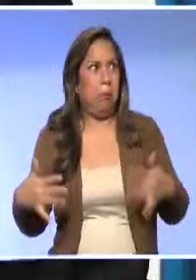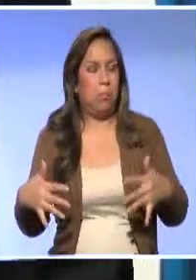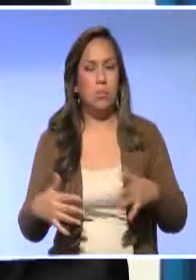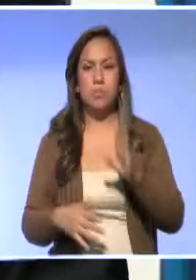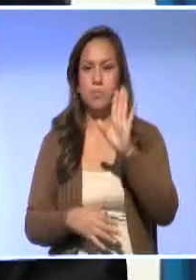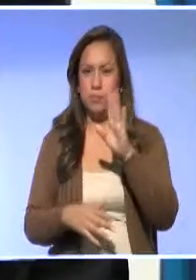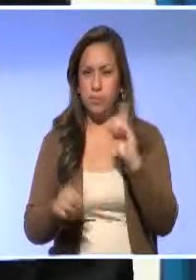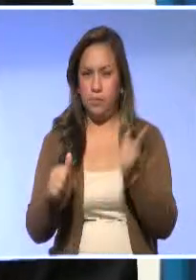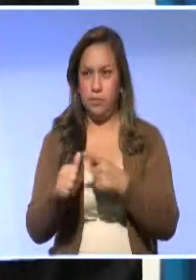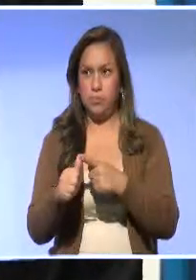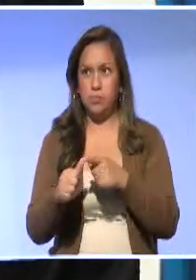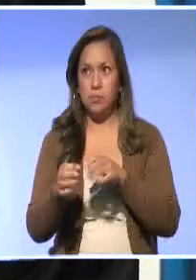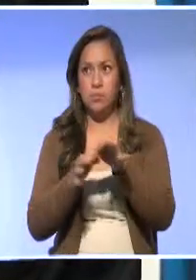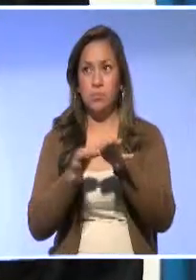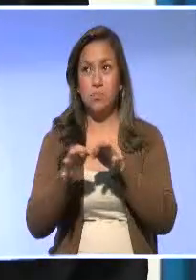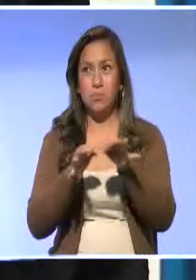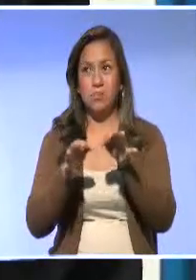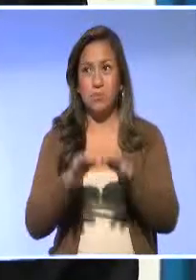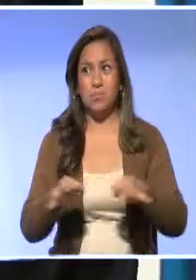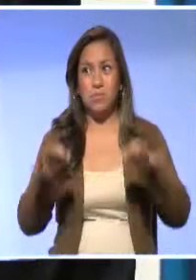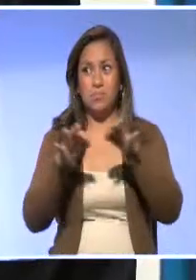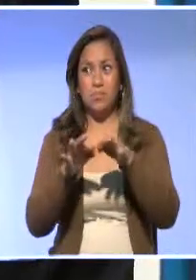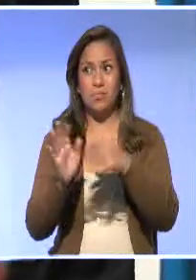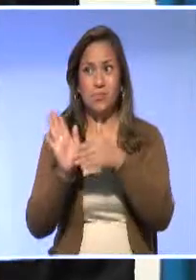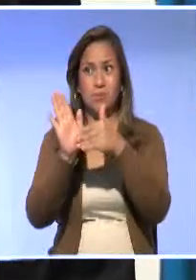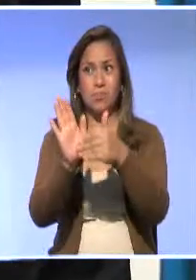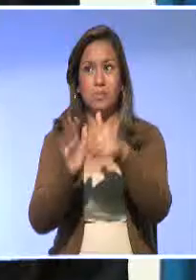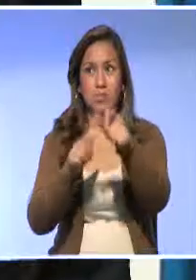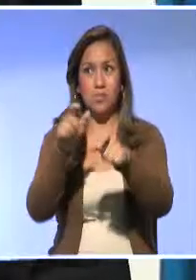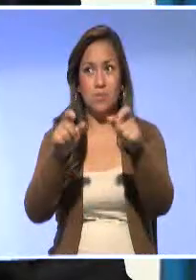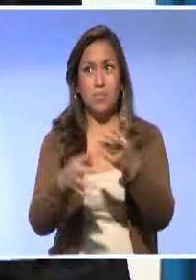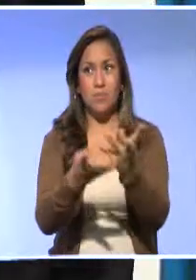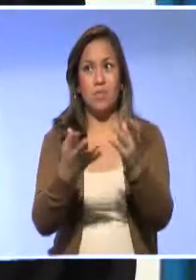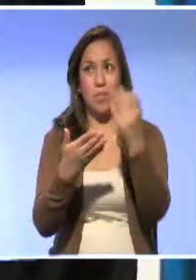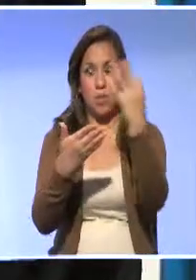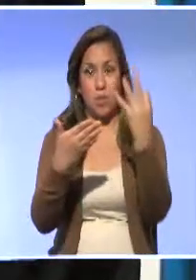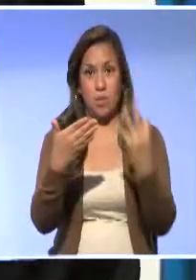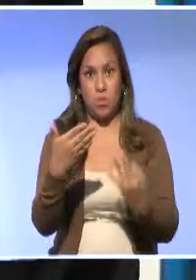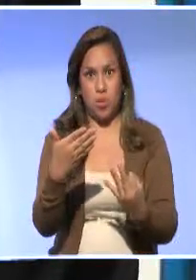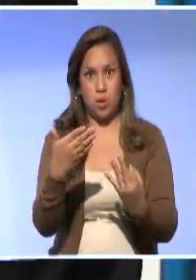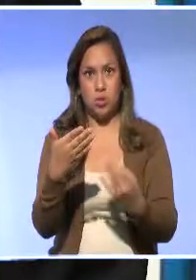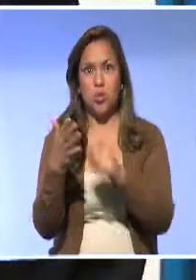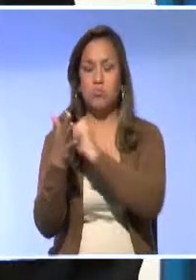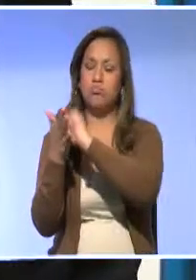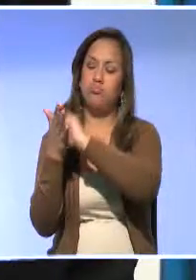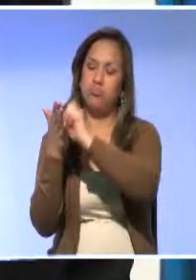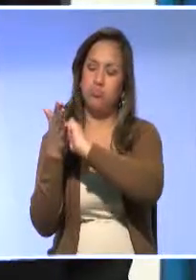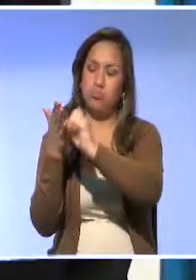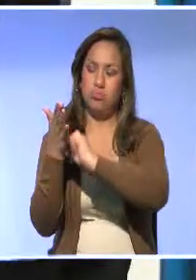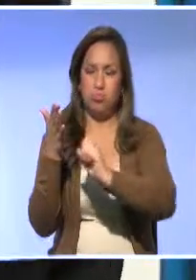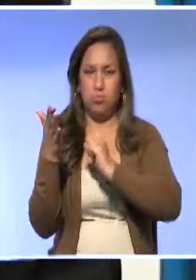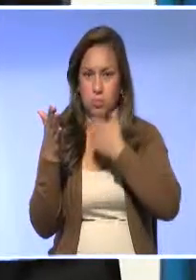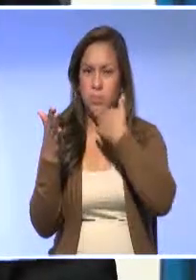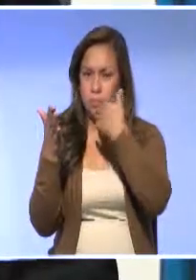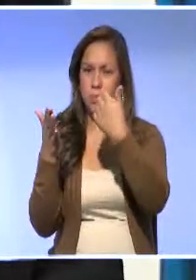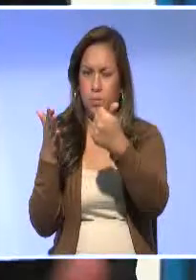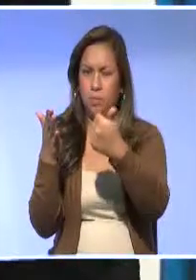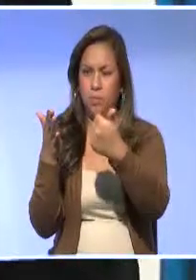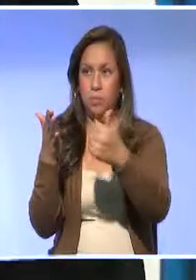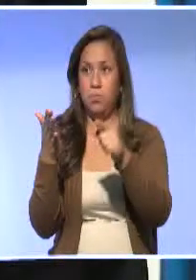primero por redundante que parezca es importante que la gente haga un presupuesto que escriba ese presupuesto si bien es cierto los